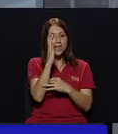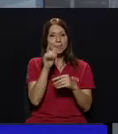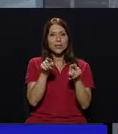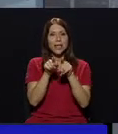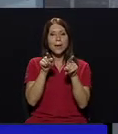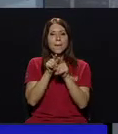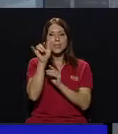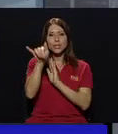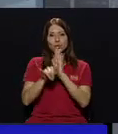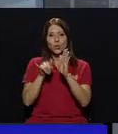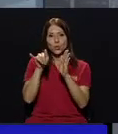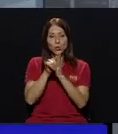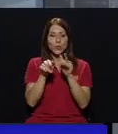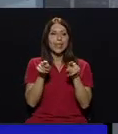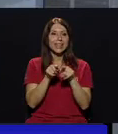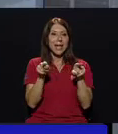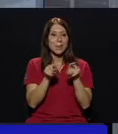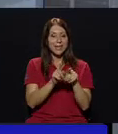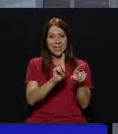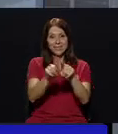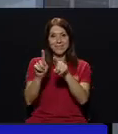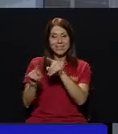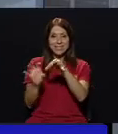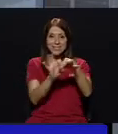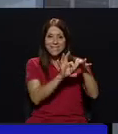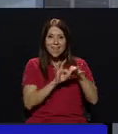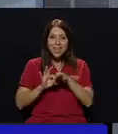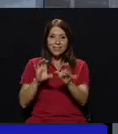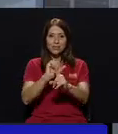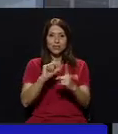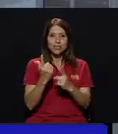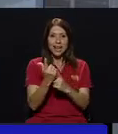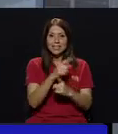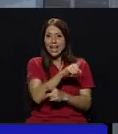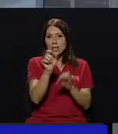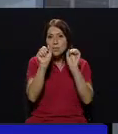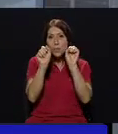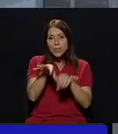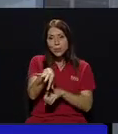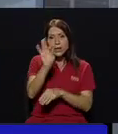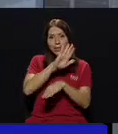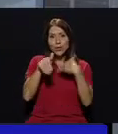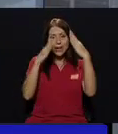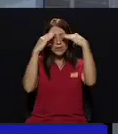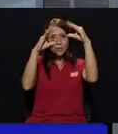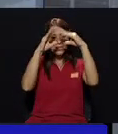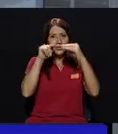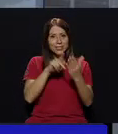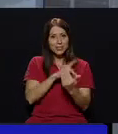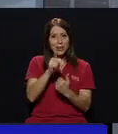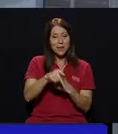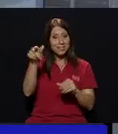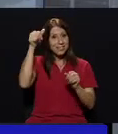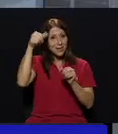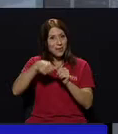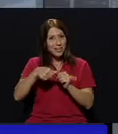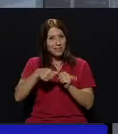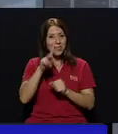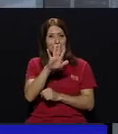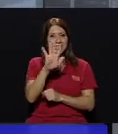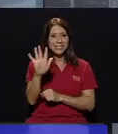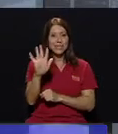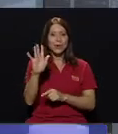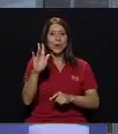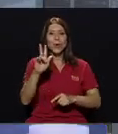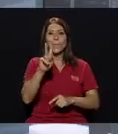la información que necesite sobre estos programas. Y recuerde, 25 de septiembre, de 10 de la mañana a 8 de la noche, Paseo a las Flores es su cita